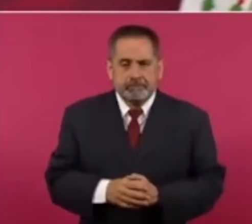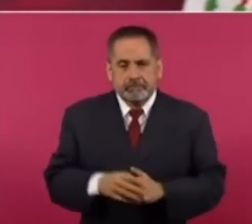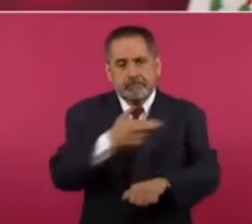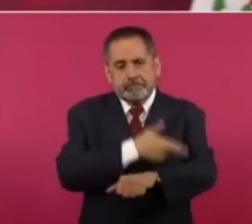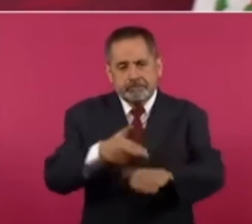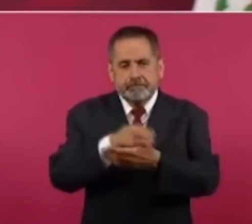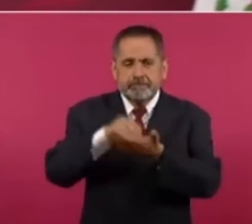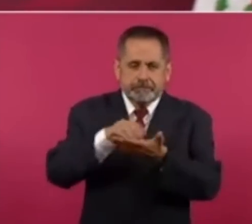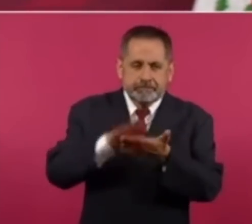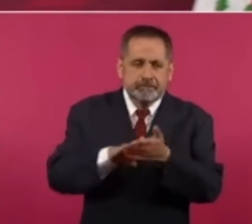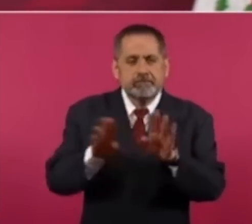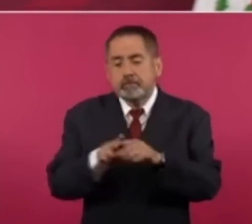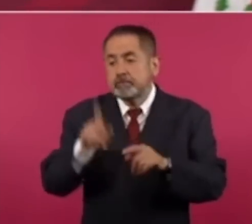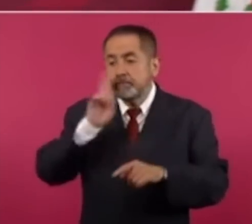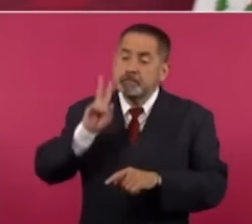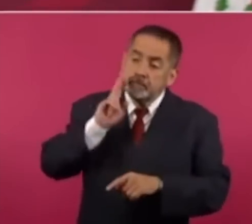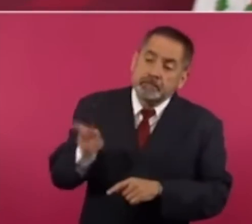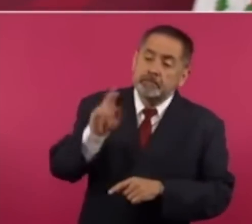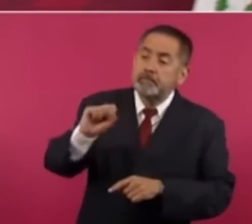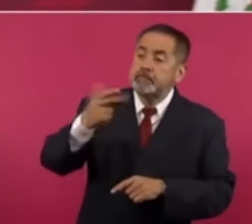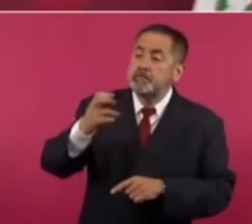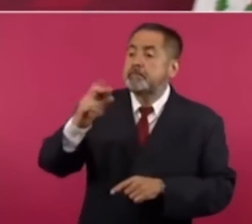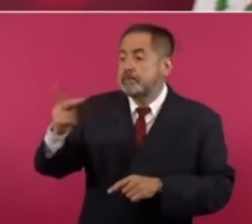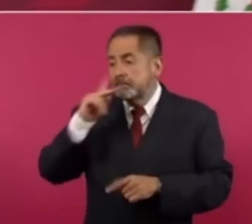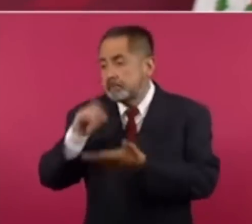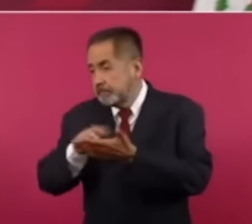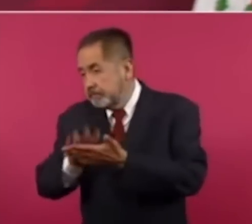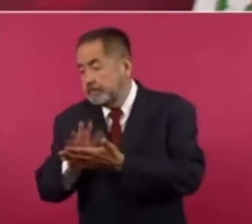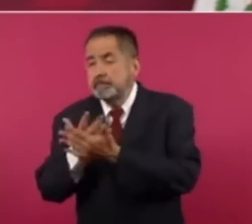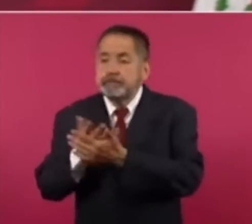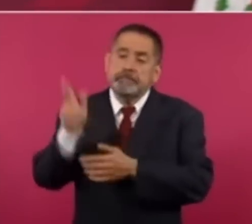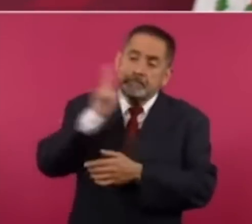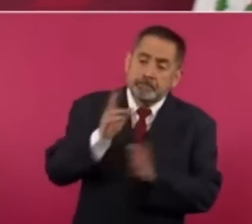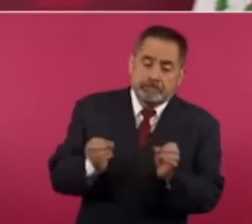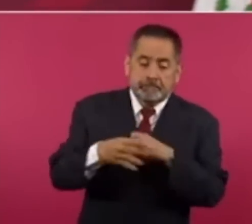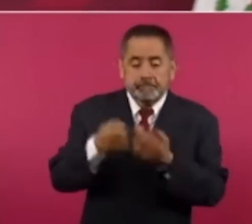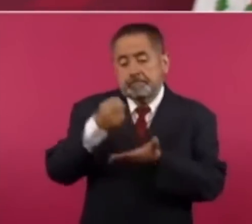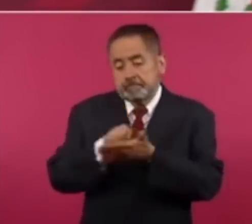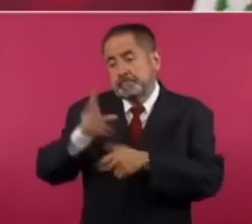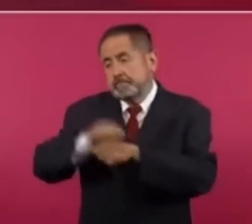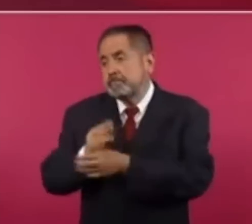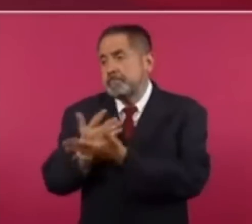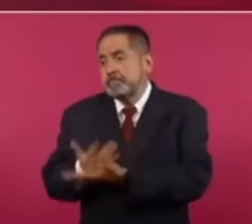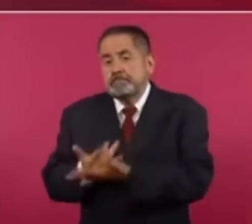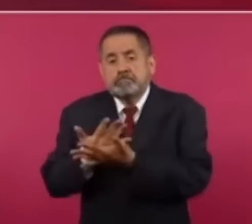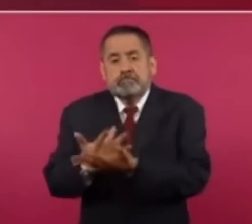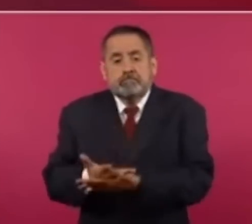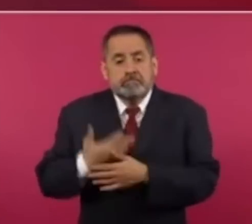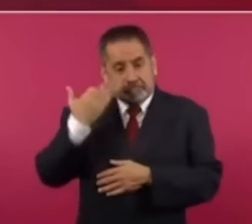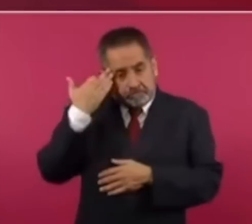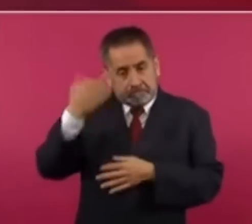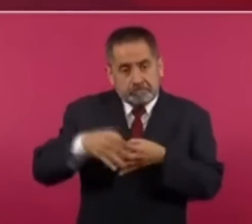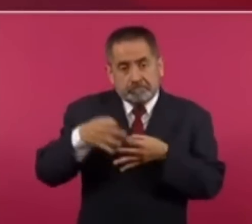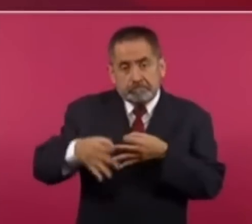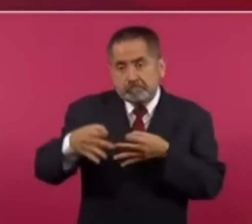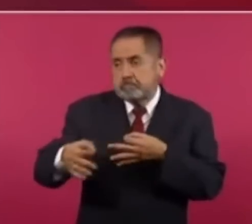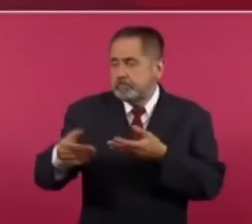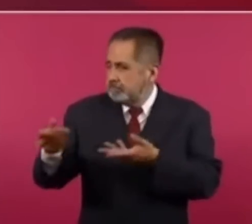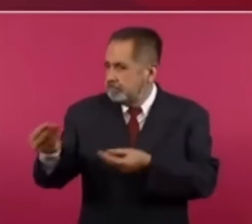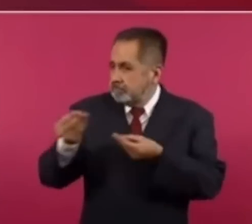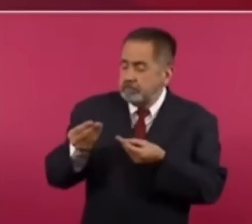a cabo el registro de cartera en Hacienda, hay que esperar que esté el oficio de autorización, hay que llevar a